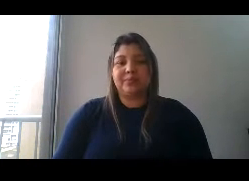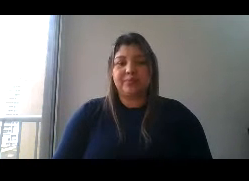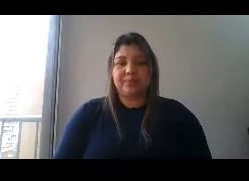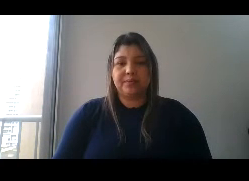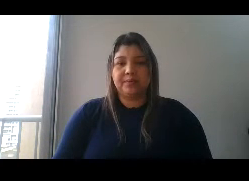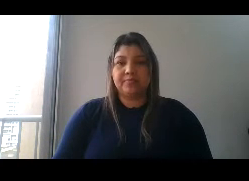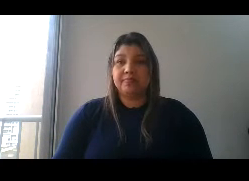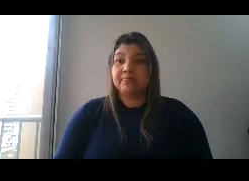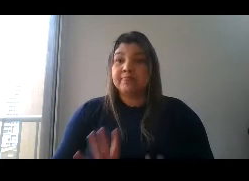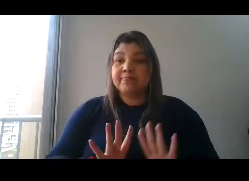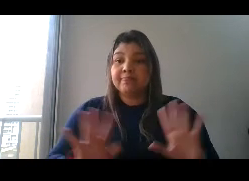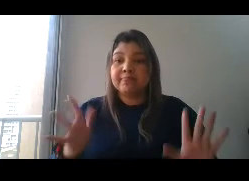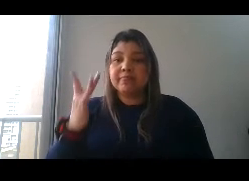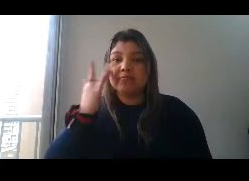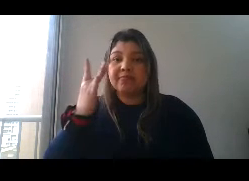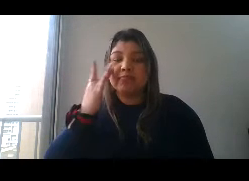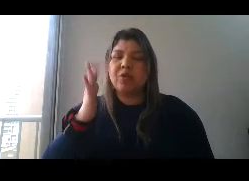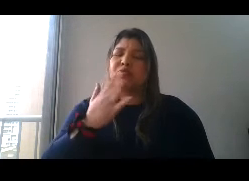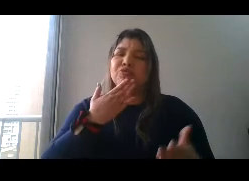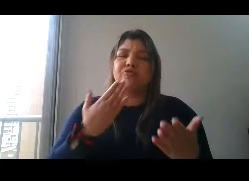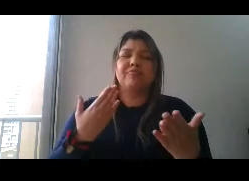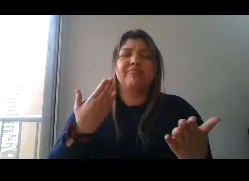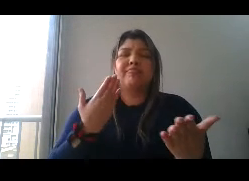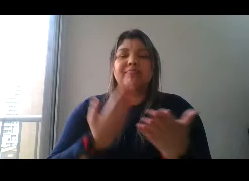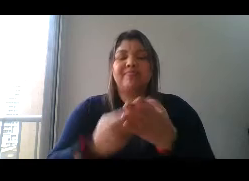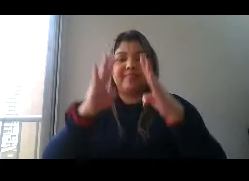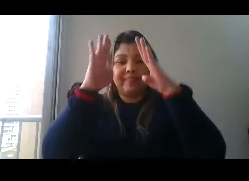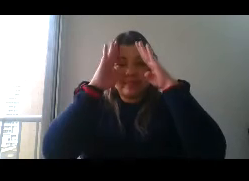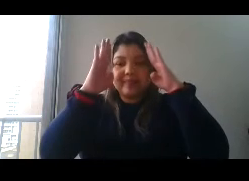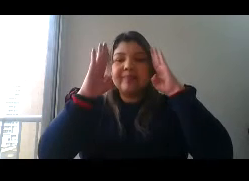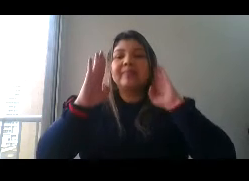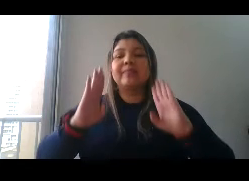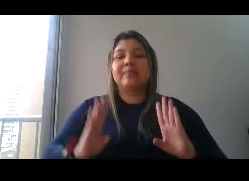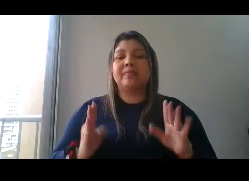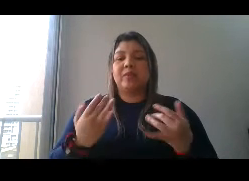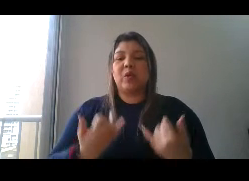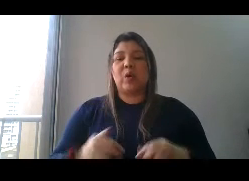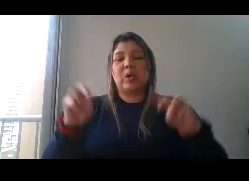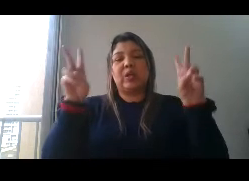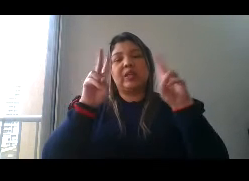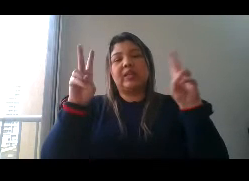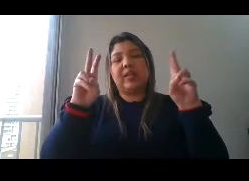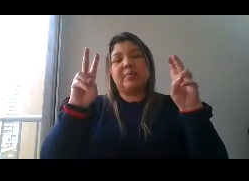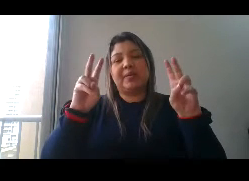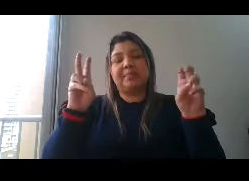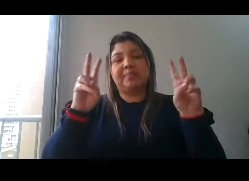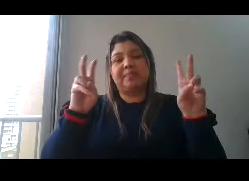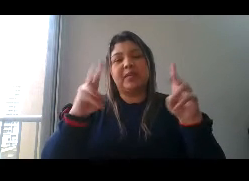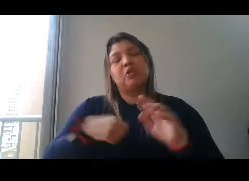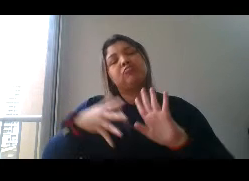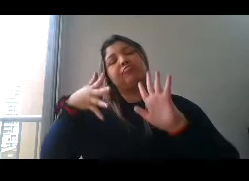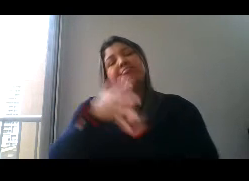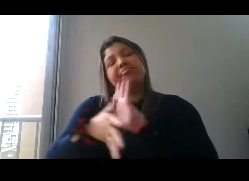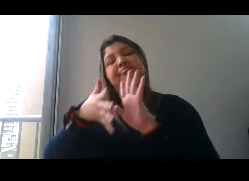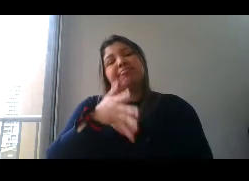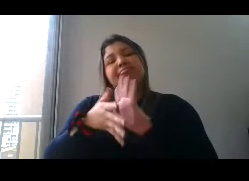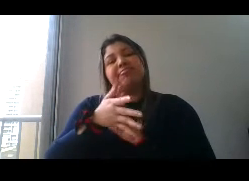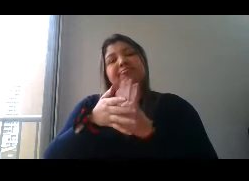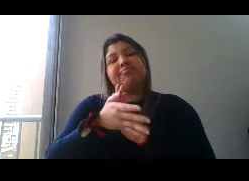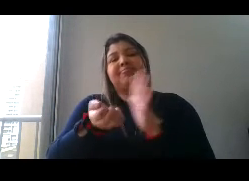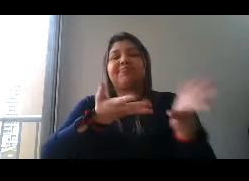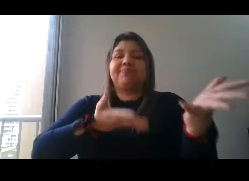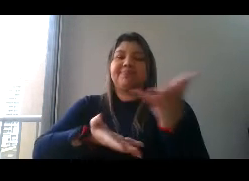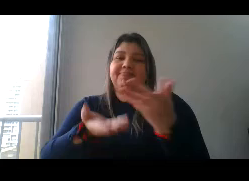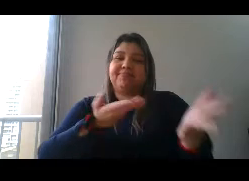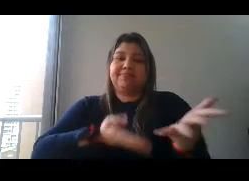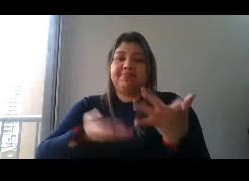Bueno, muchas gracias. Este era el tema que queríamos conversar con ustedes hoy.